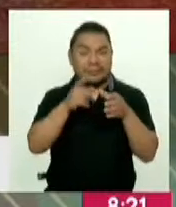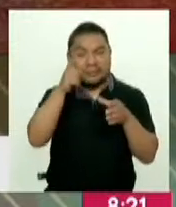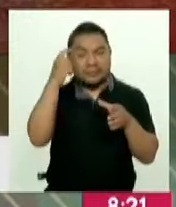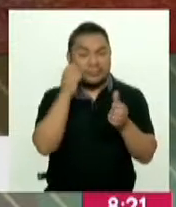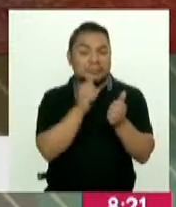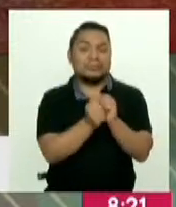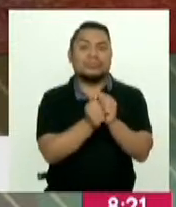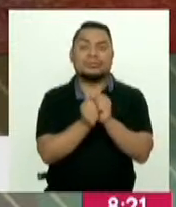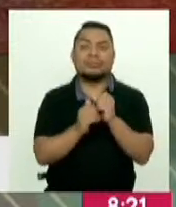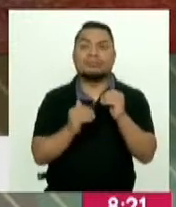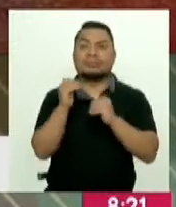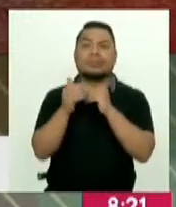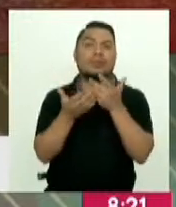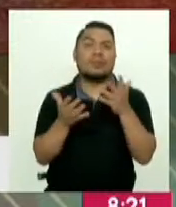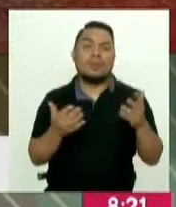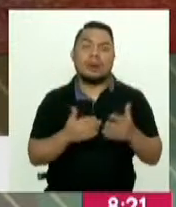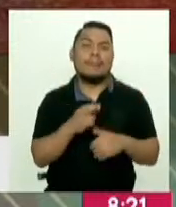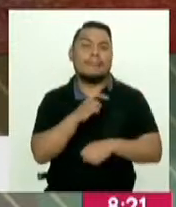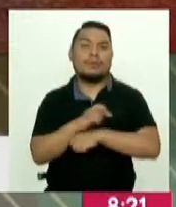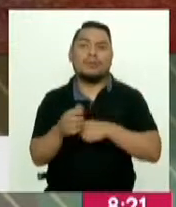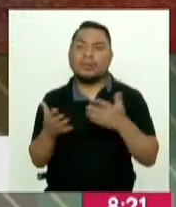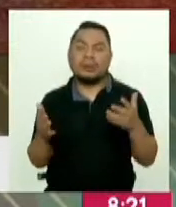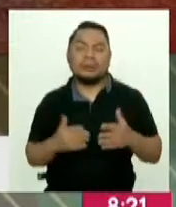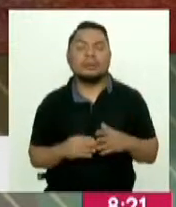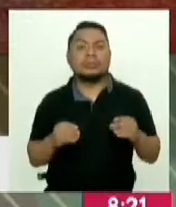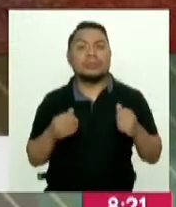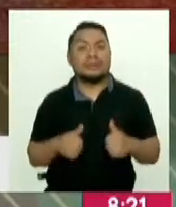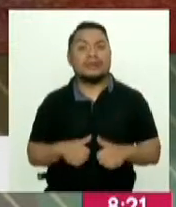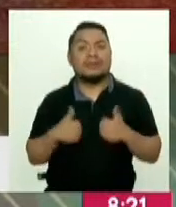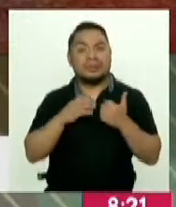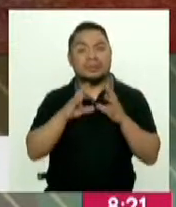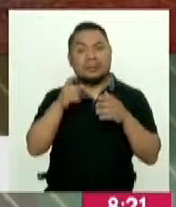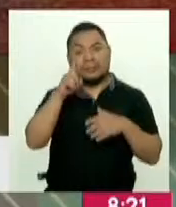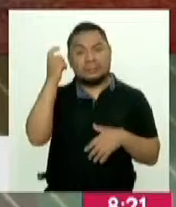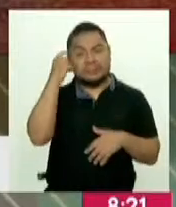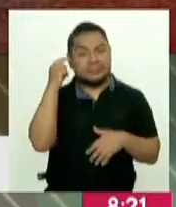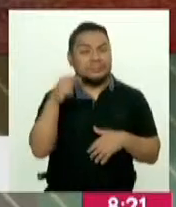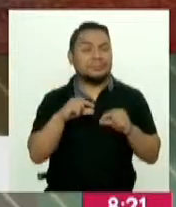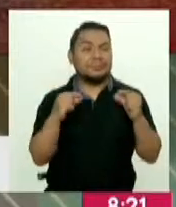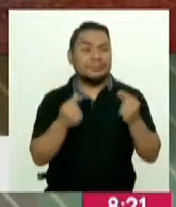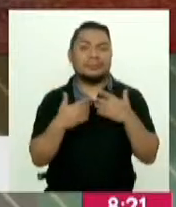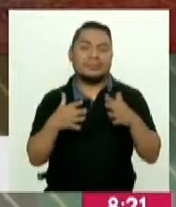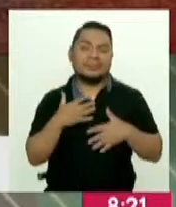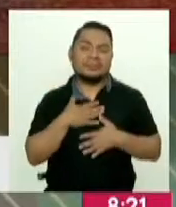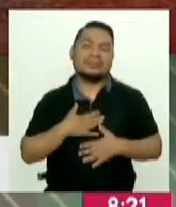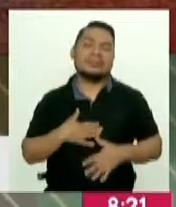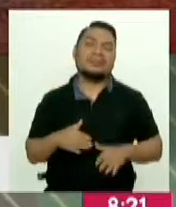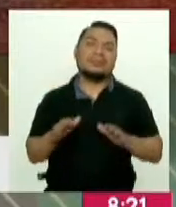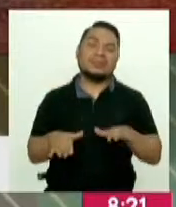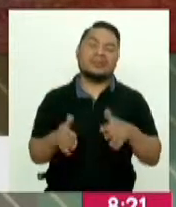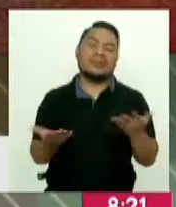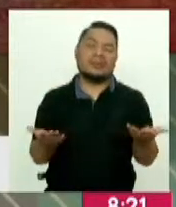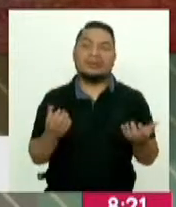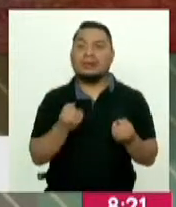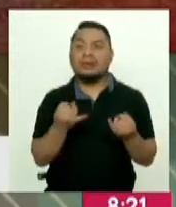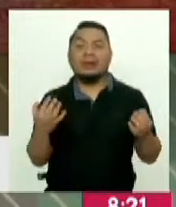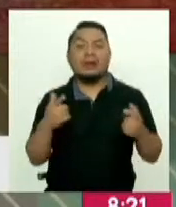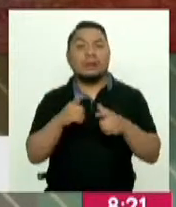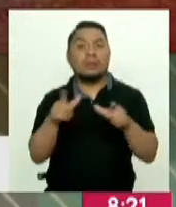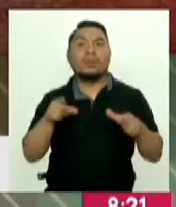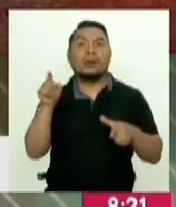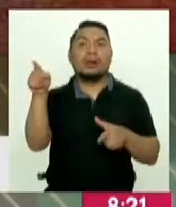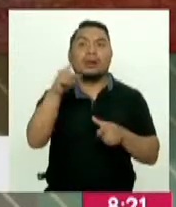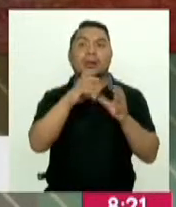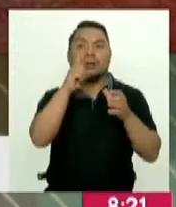¿no? Porque la vida partidaria se ha relajado al punto de que en algunos lugares ha desaparecido,